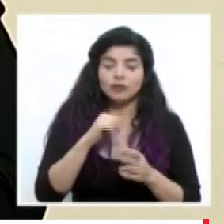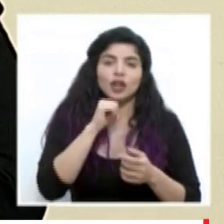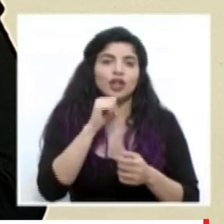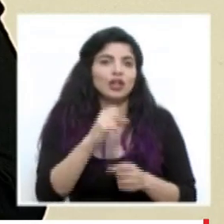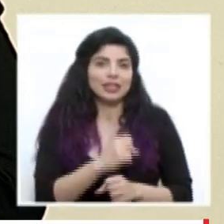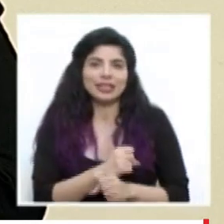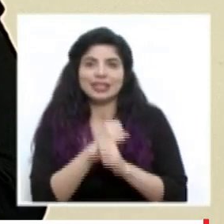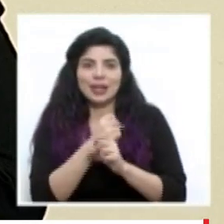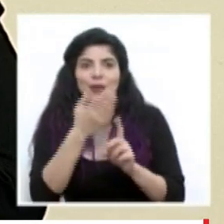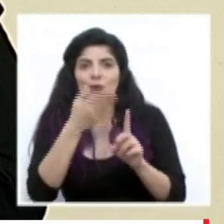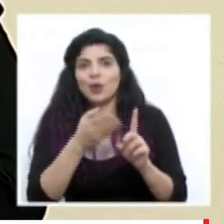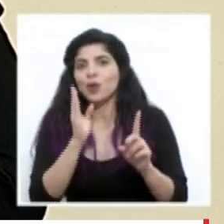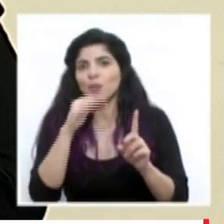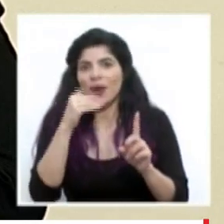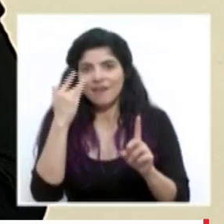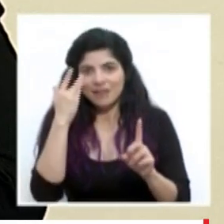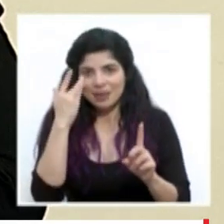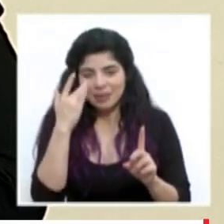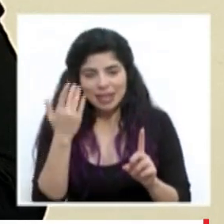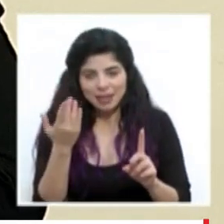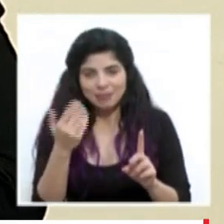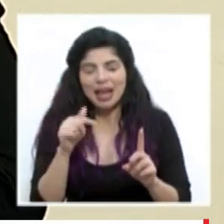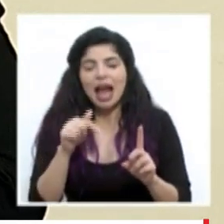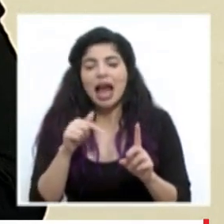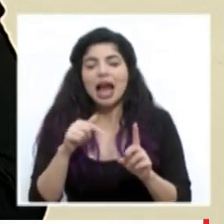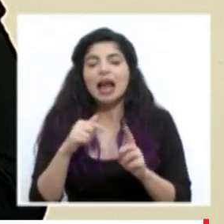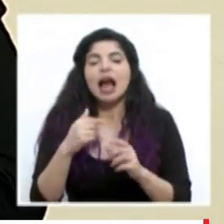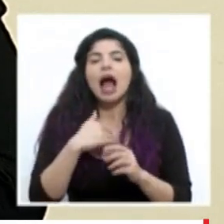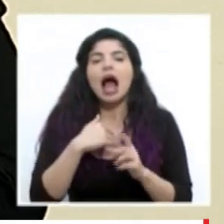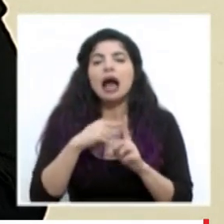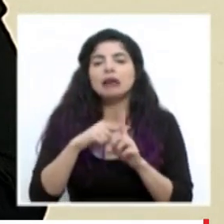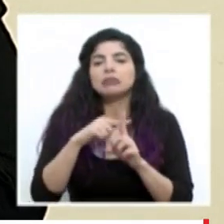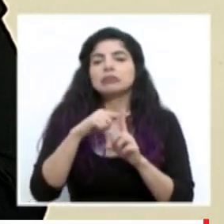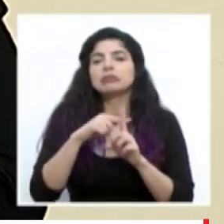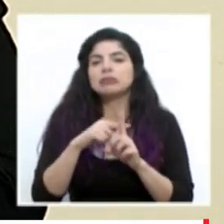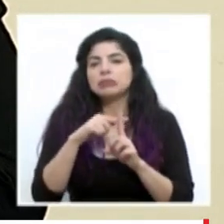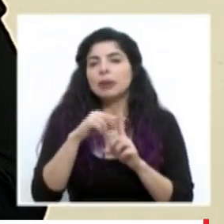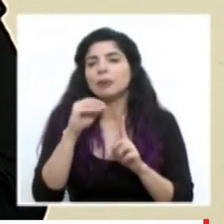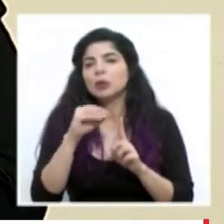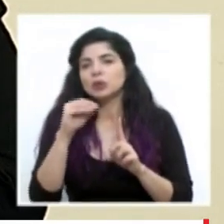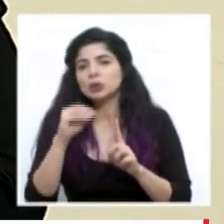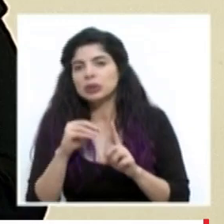no asegura que usted no esté enfermo. Tienen un rango ahí de sensibilidad, hay un